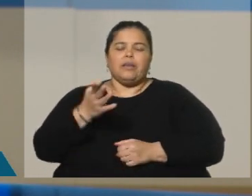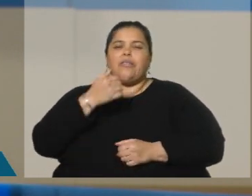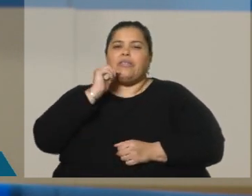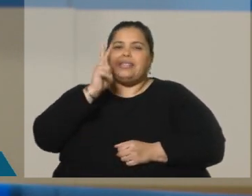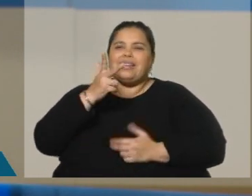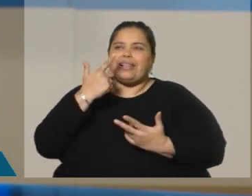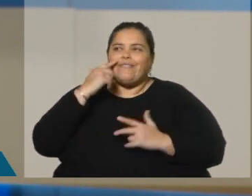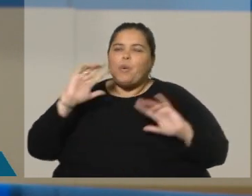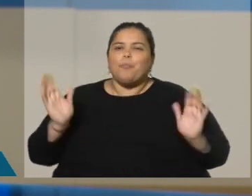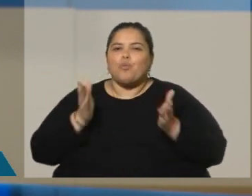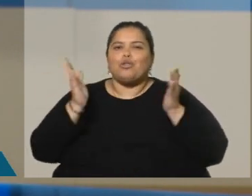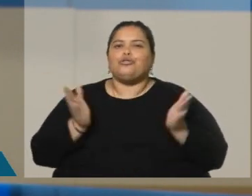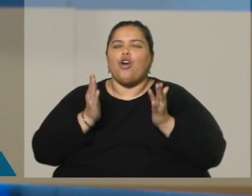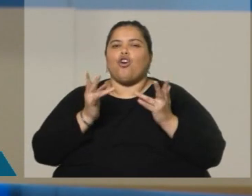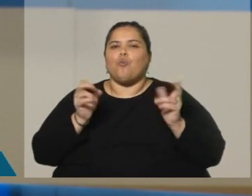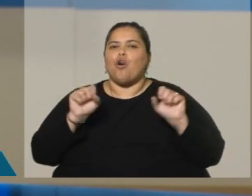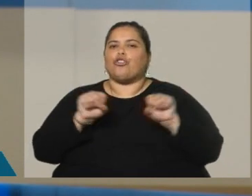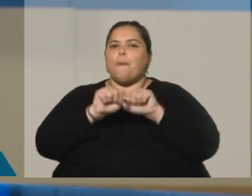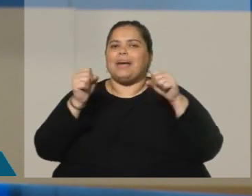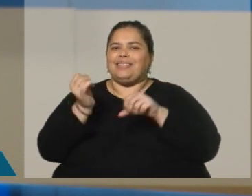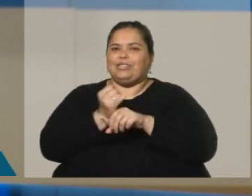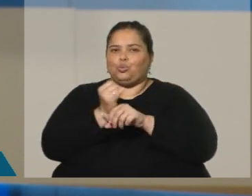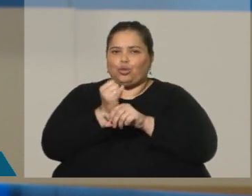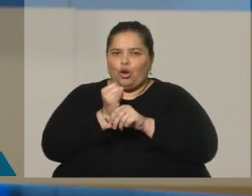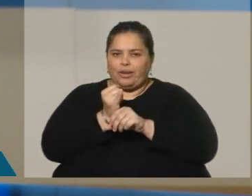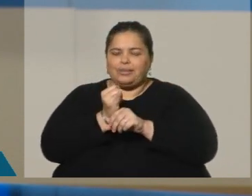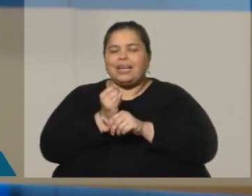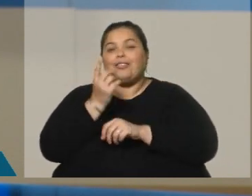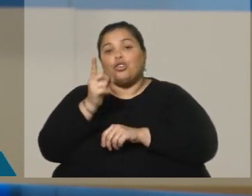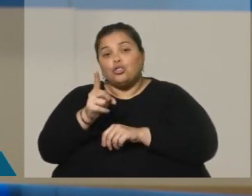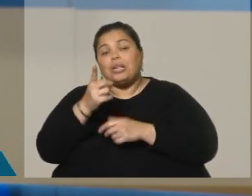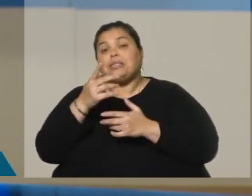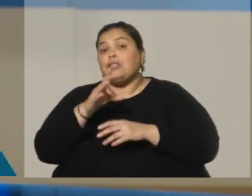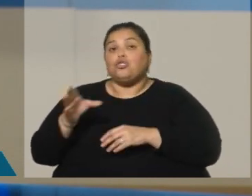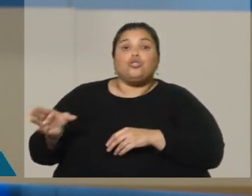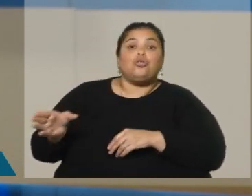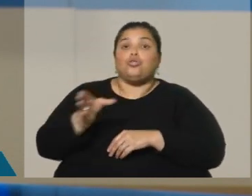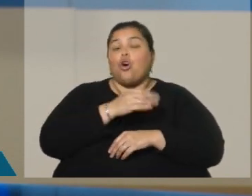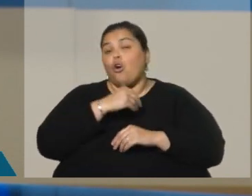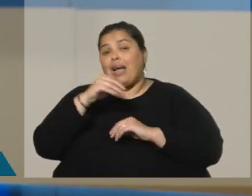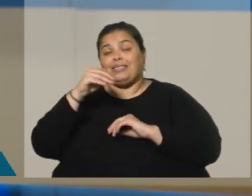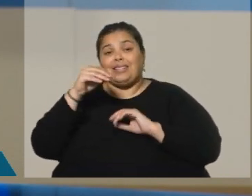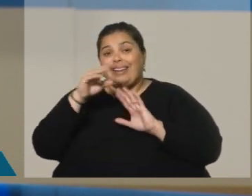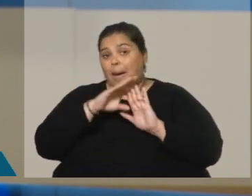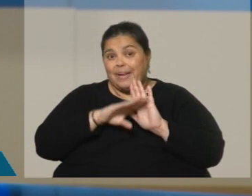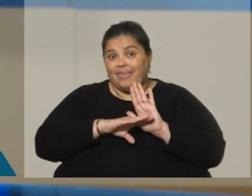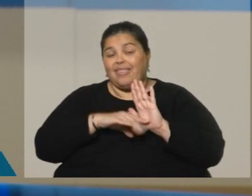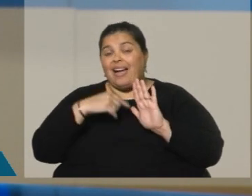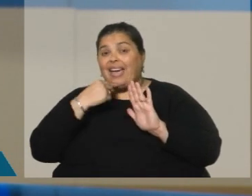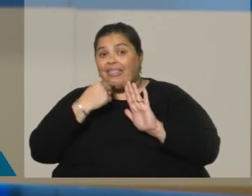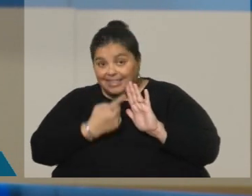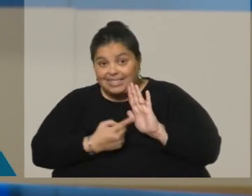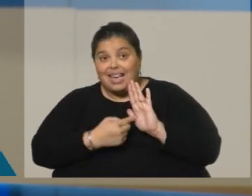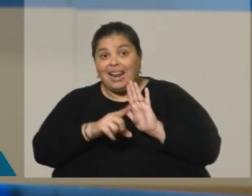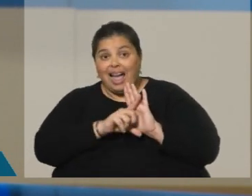no obstante no obstante en términos generales todas las medidas de excepción admitidas por la constitución pero